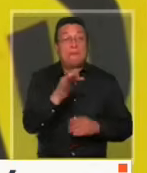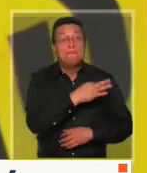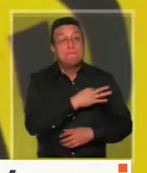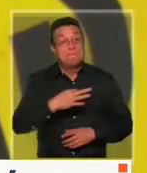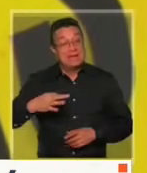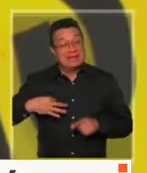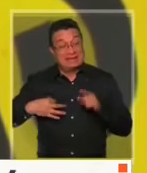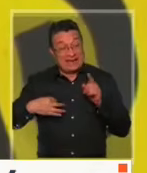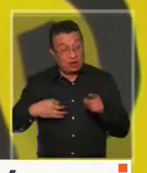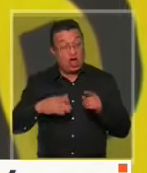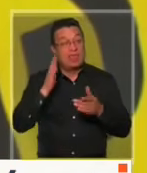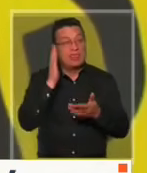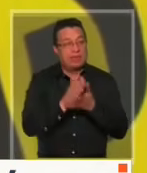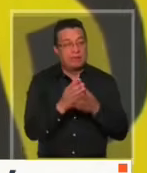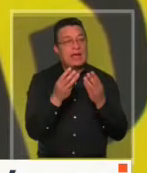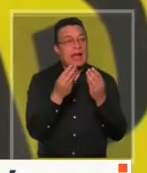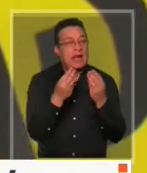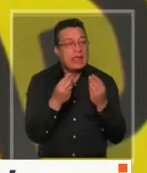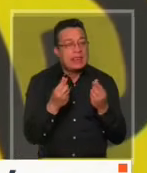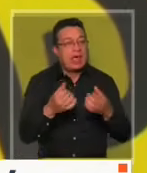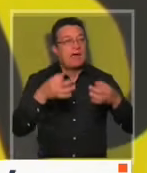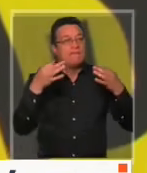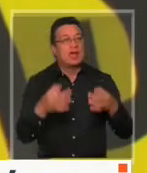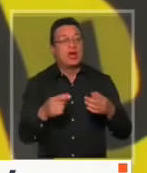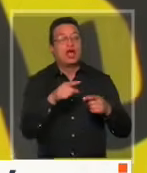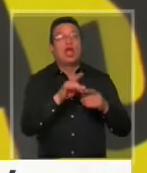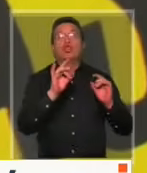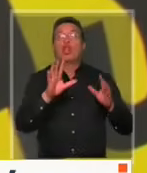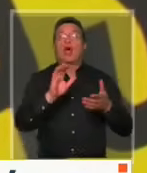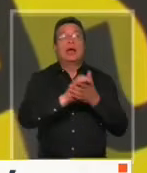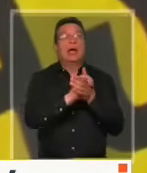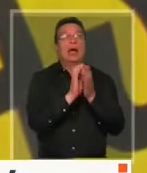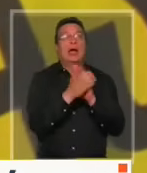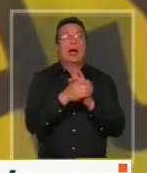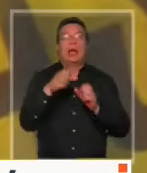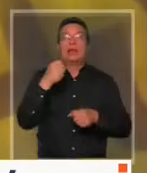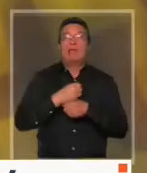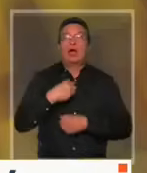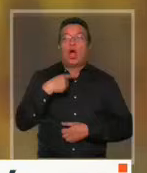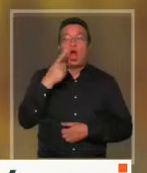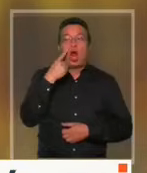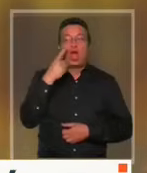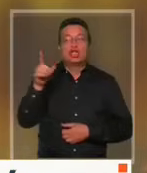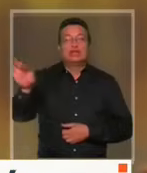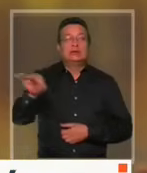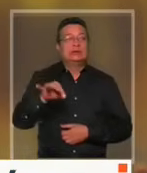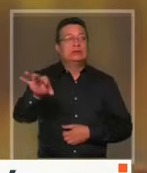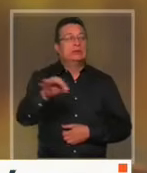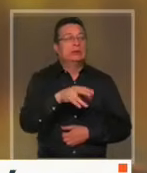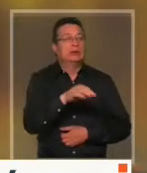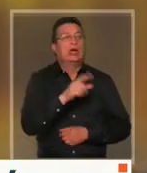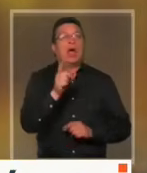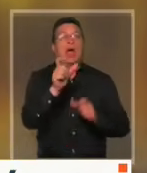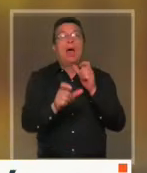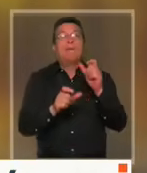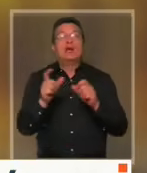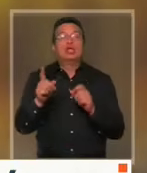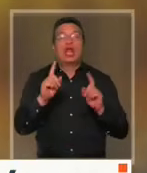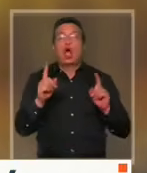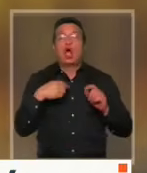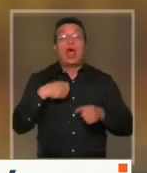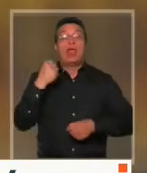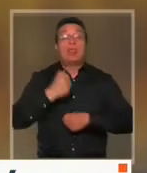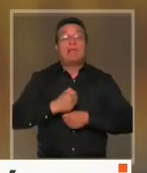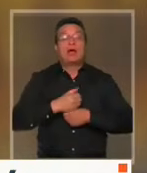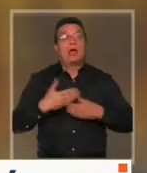ministerio de calidad, que no sea un lugar para arreglar trabajos para los conocidos, no sea un lugar donde tengamos personas que no estén haciendo una labor